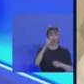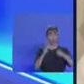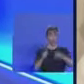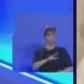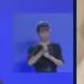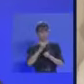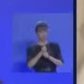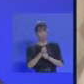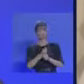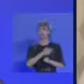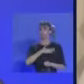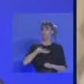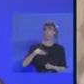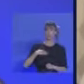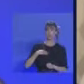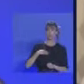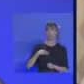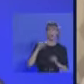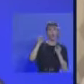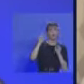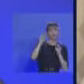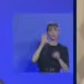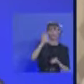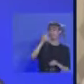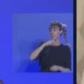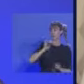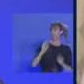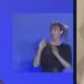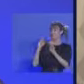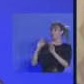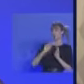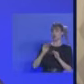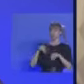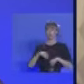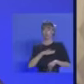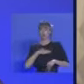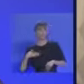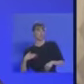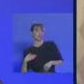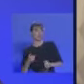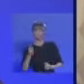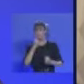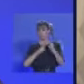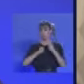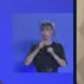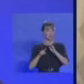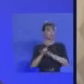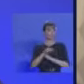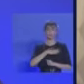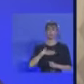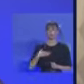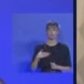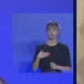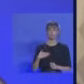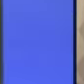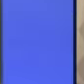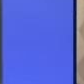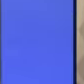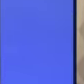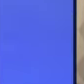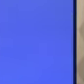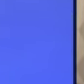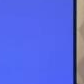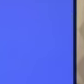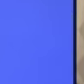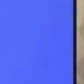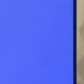más desarrolladas. Y si tú desarrollas punto por punto el acuerdo firmado, eso que hacía la señora Montero, te das cuenta que este acuerdo lo que va a traer al